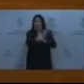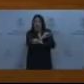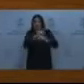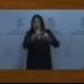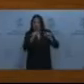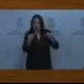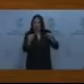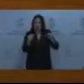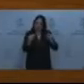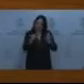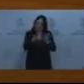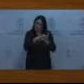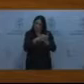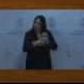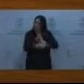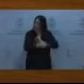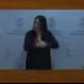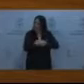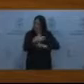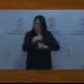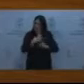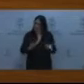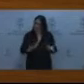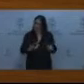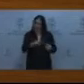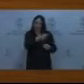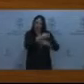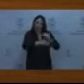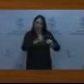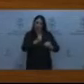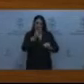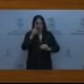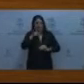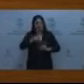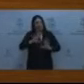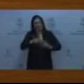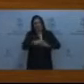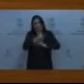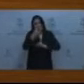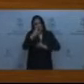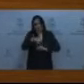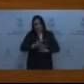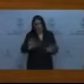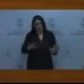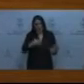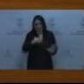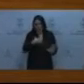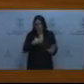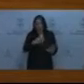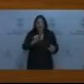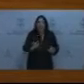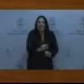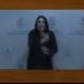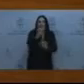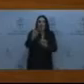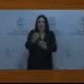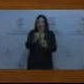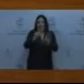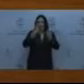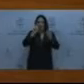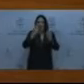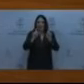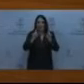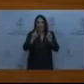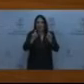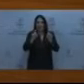Y no hagamos la trampa, que usted no la hizo, yo se lo reconozco, pero no hagamos la trampa. Que nosotros defendamos a los profesores de la enseñanza concertada